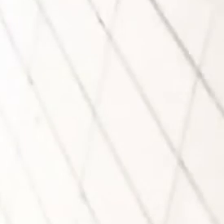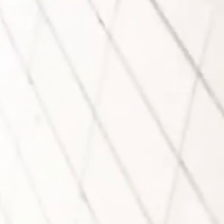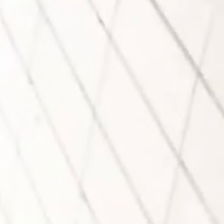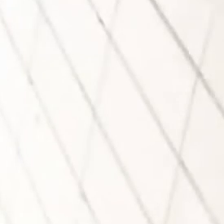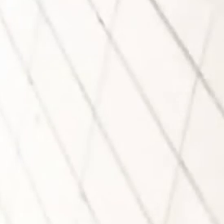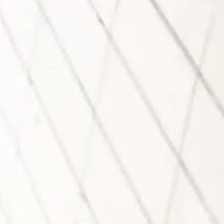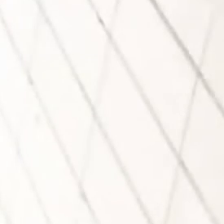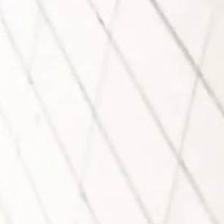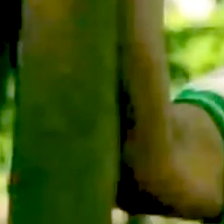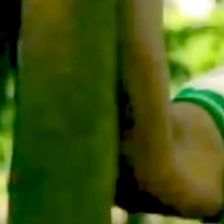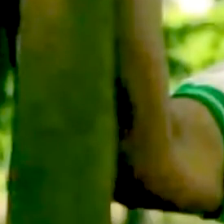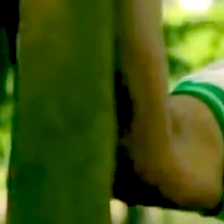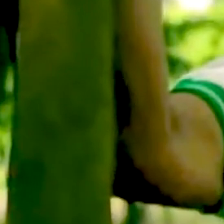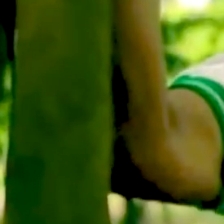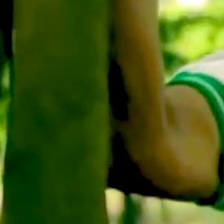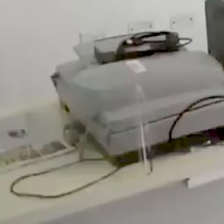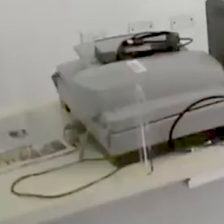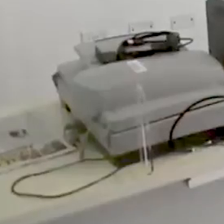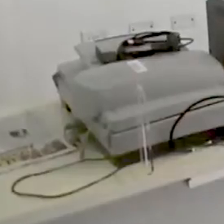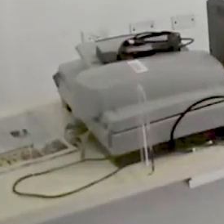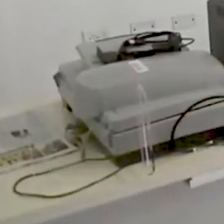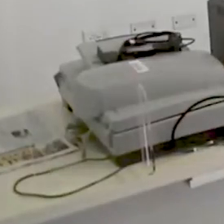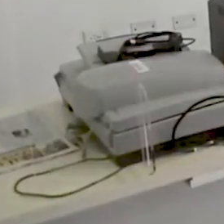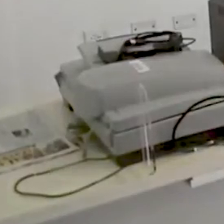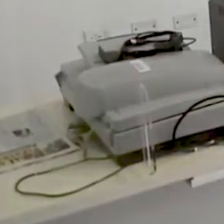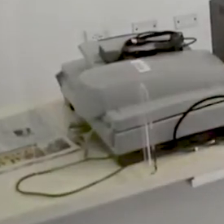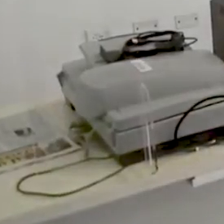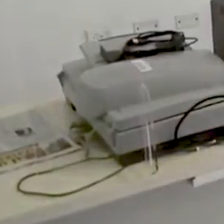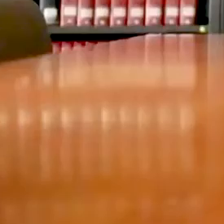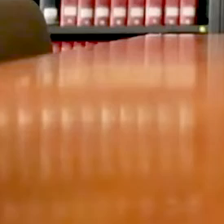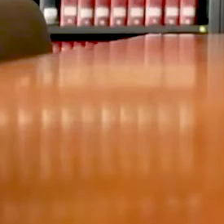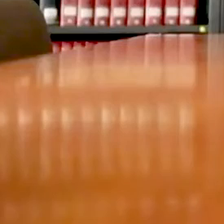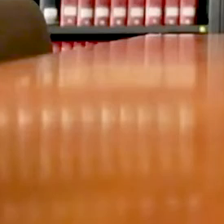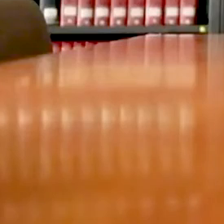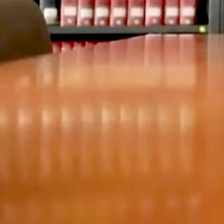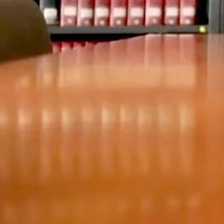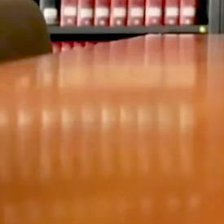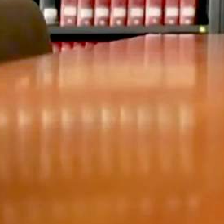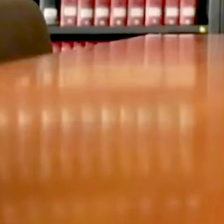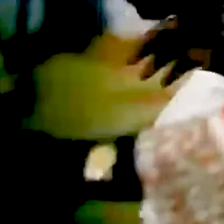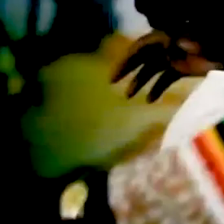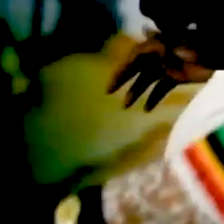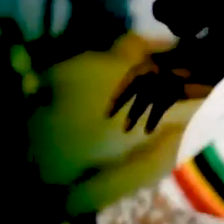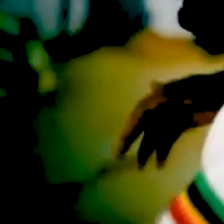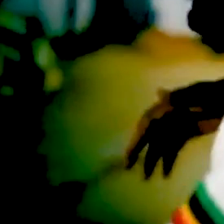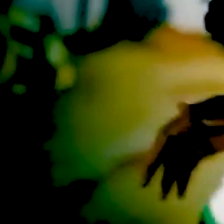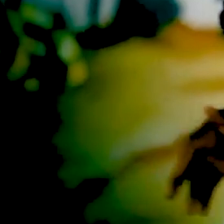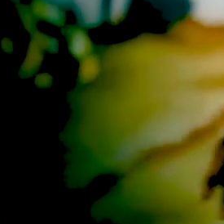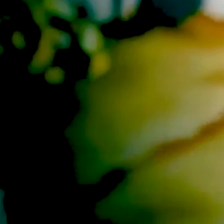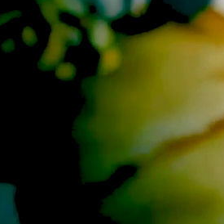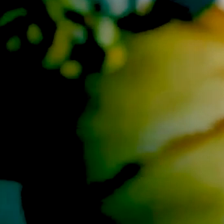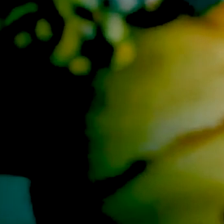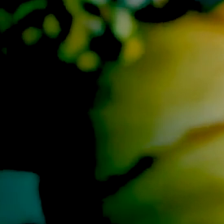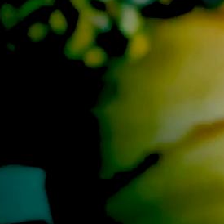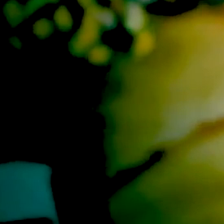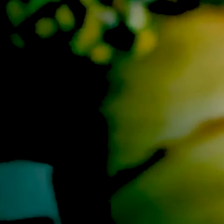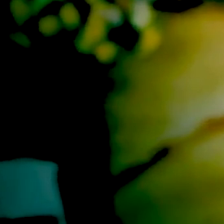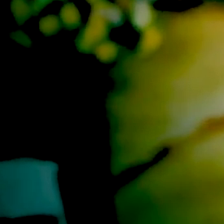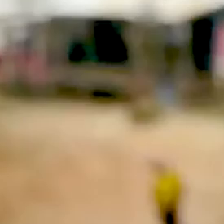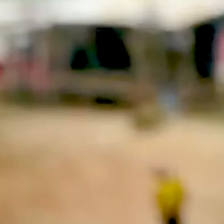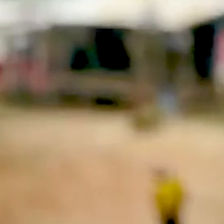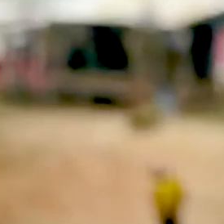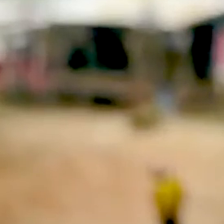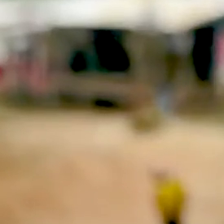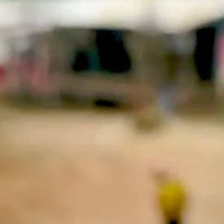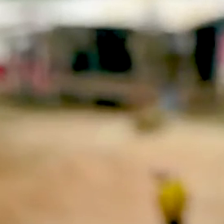vela por la garantía de los derechos de las mujeres a la salud, al trabajo decente, a la no discriminación y a una